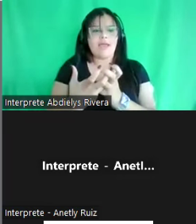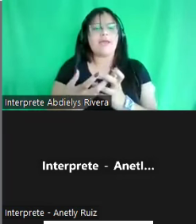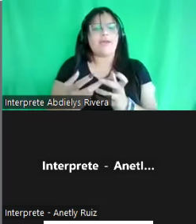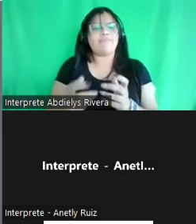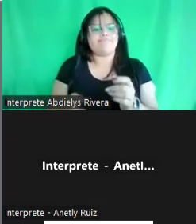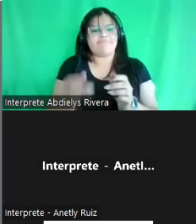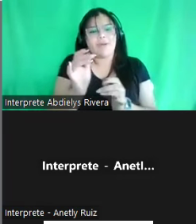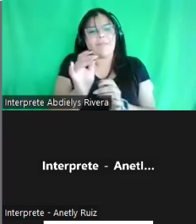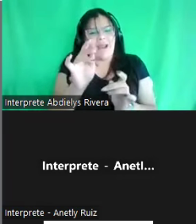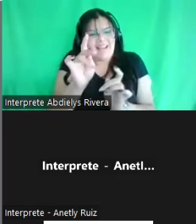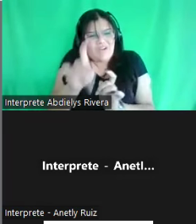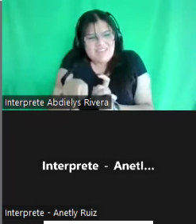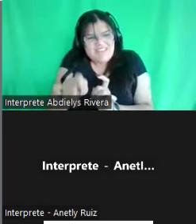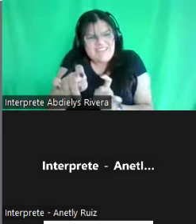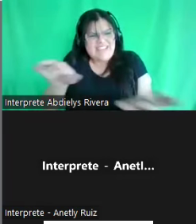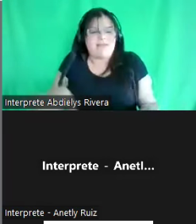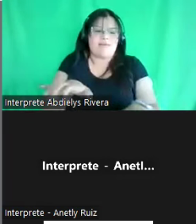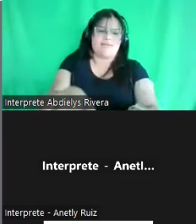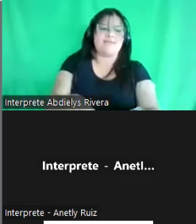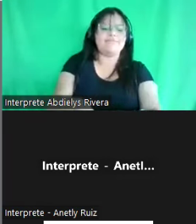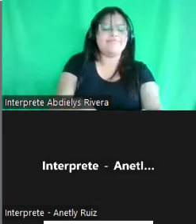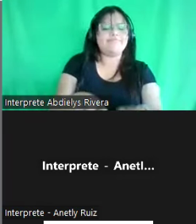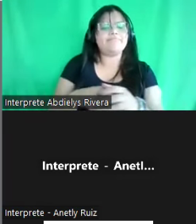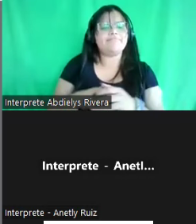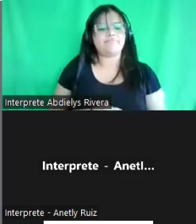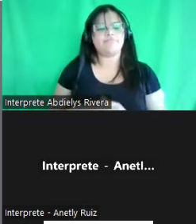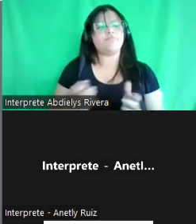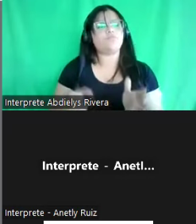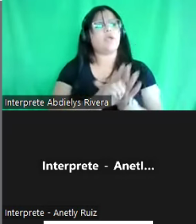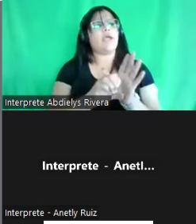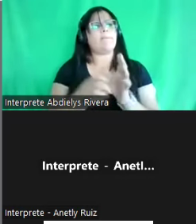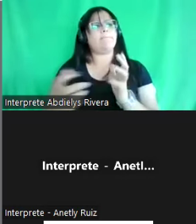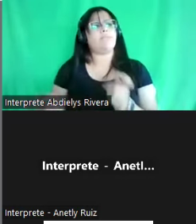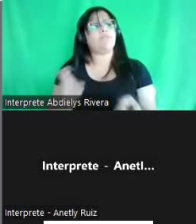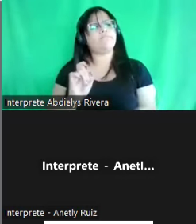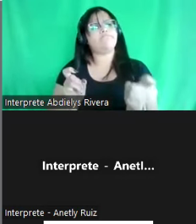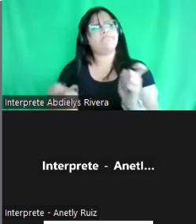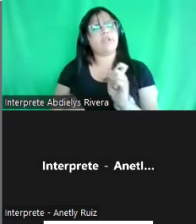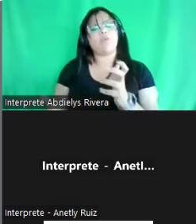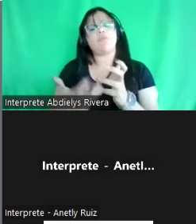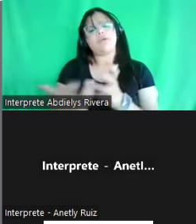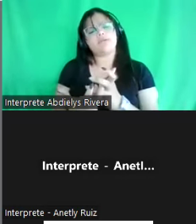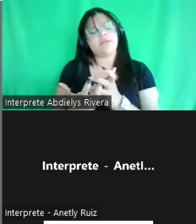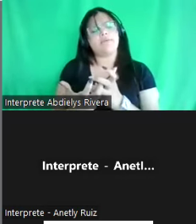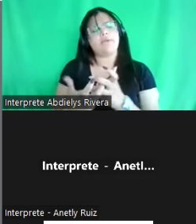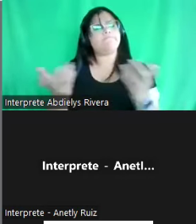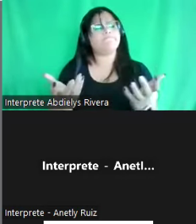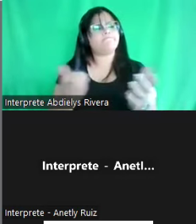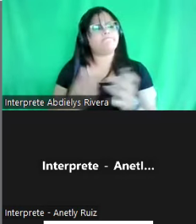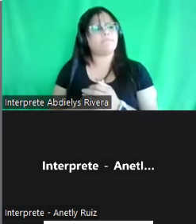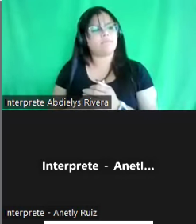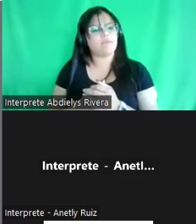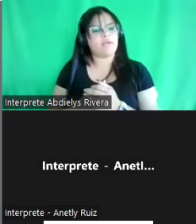necesaria, ¿verdad? Un ejemplo de un acomodo razonable que no se piensa tanto es una